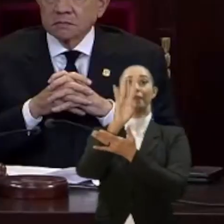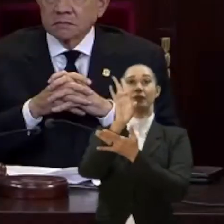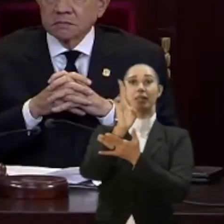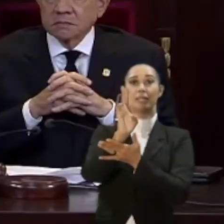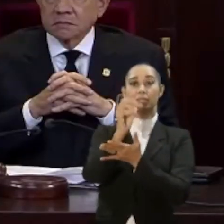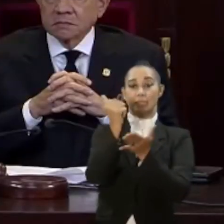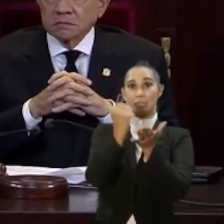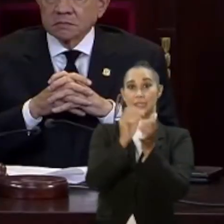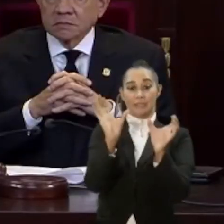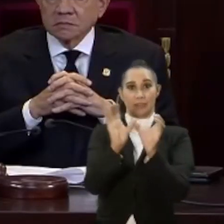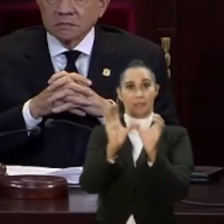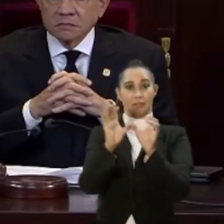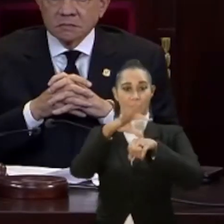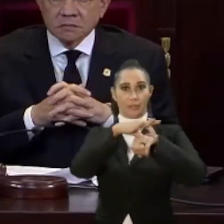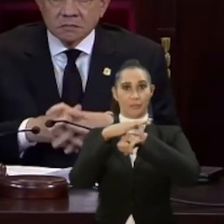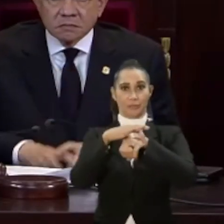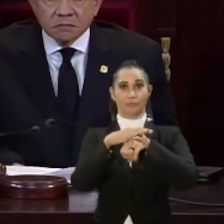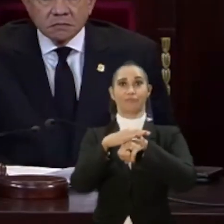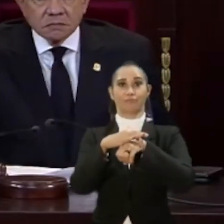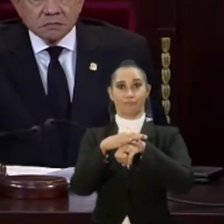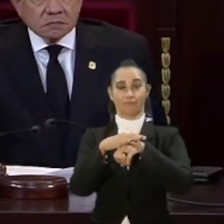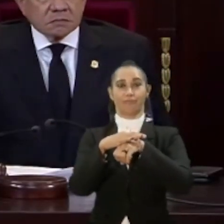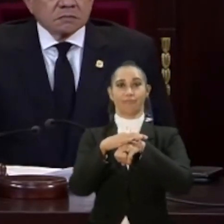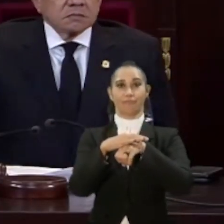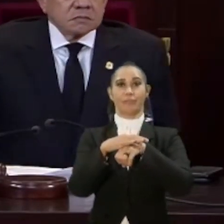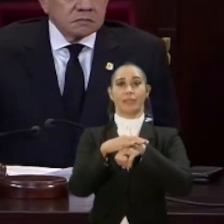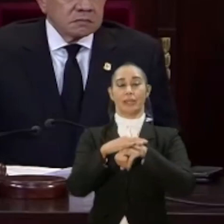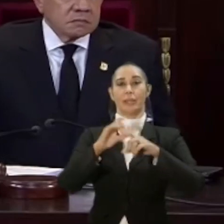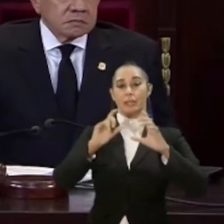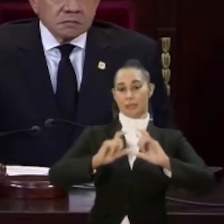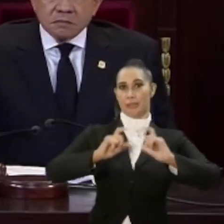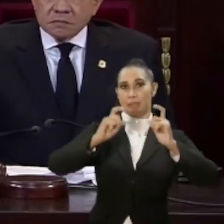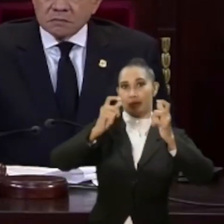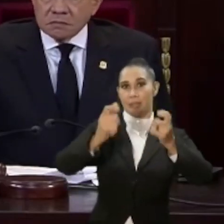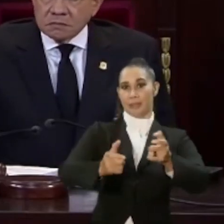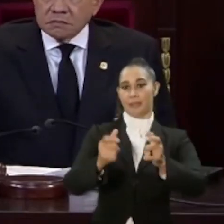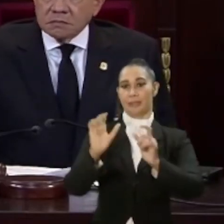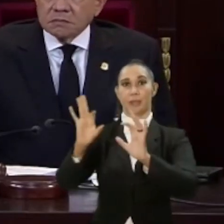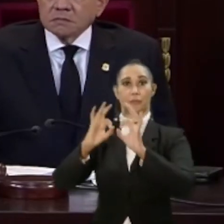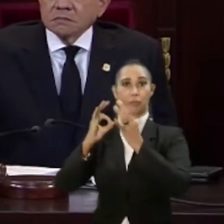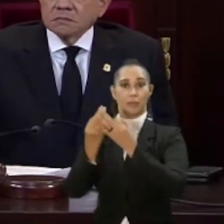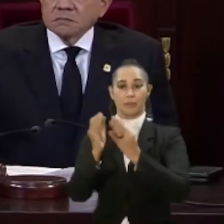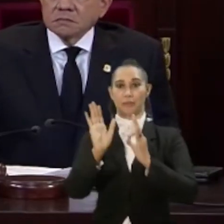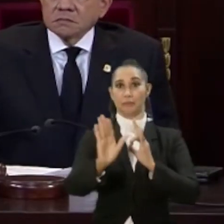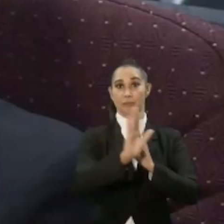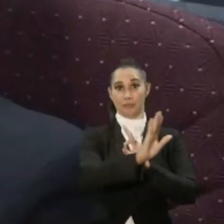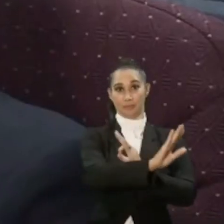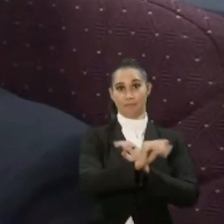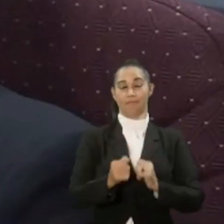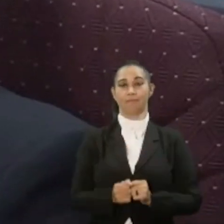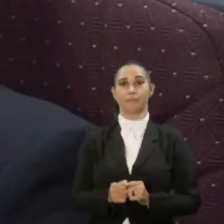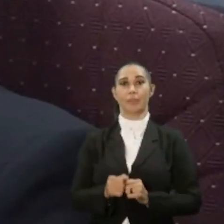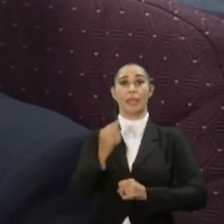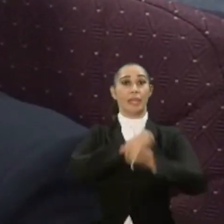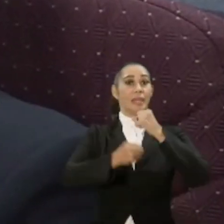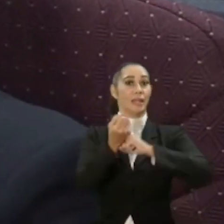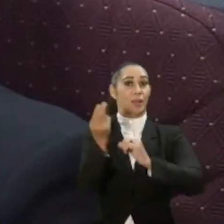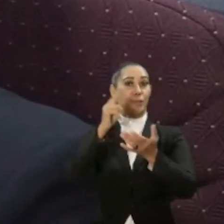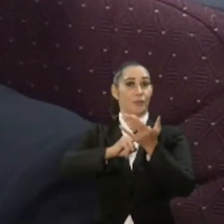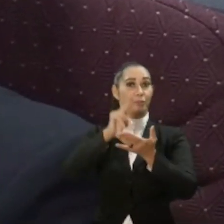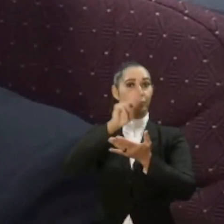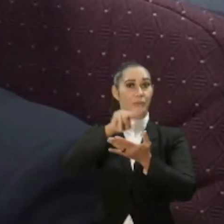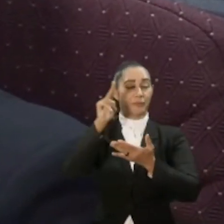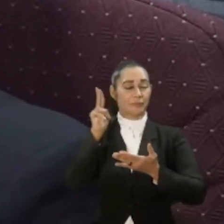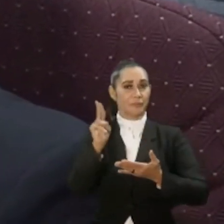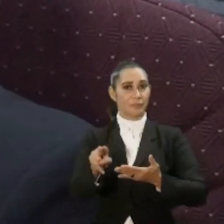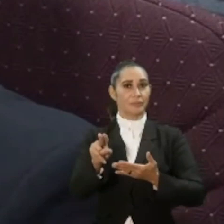8.627 certificados de títulos emitidos y entregados a cada familia en Consuelo. En el año